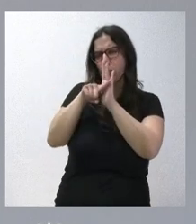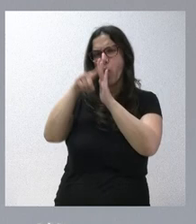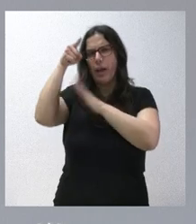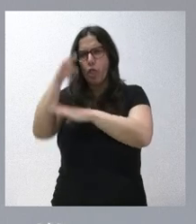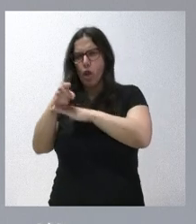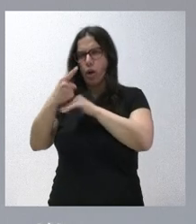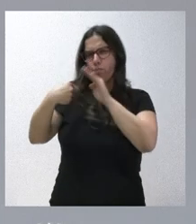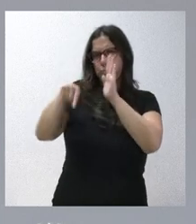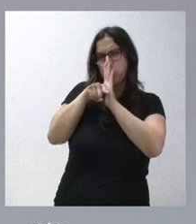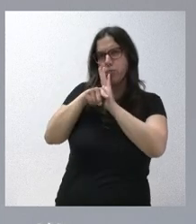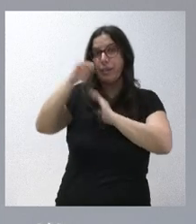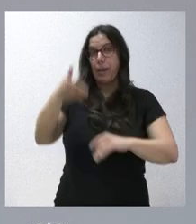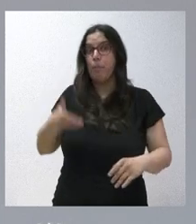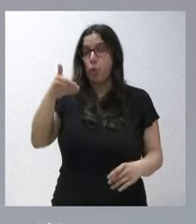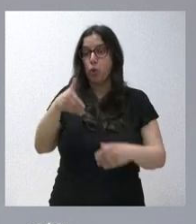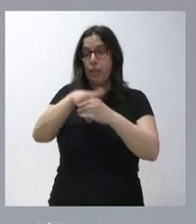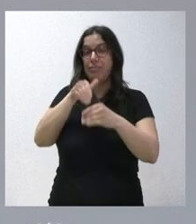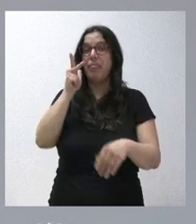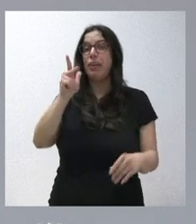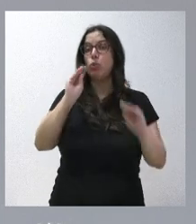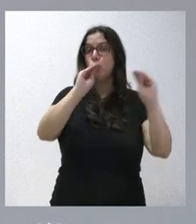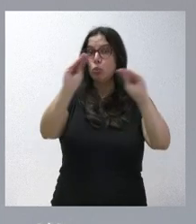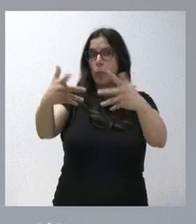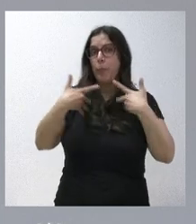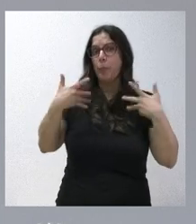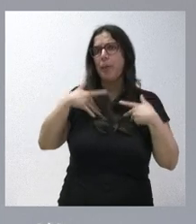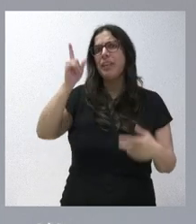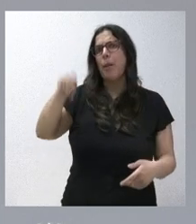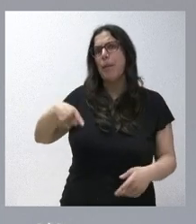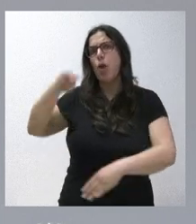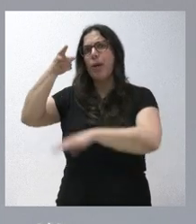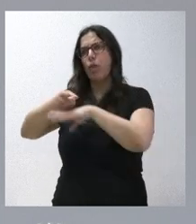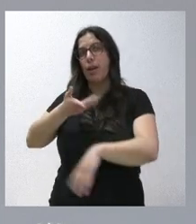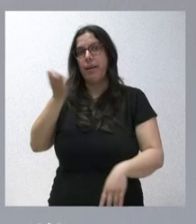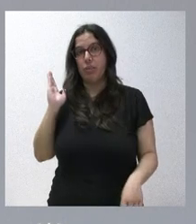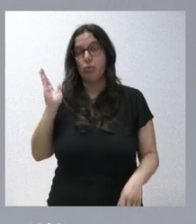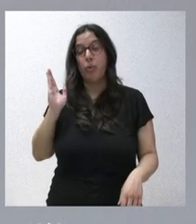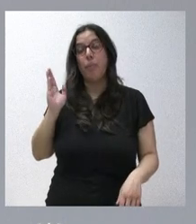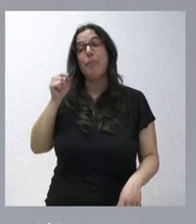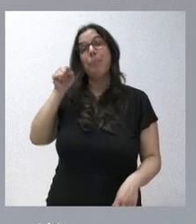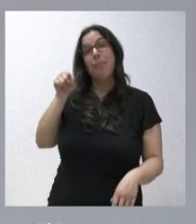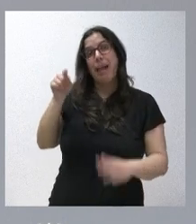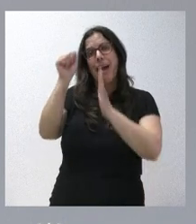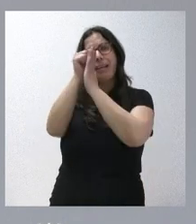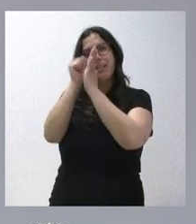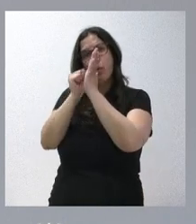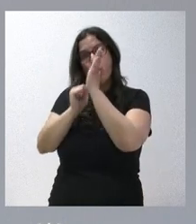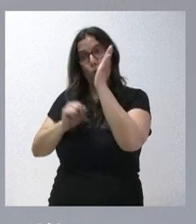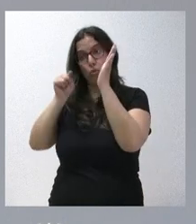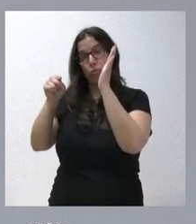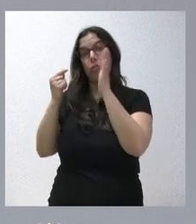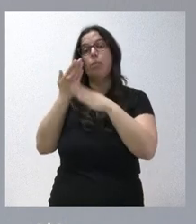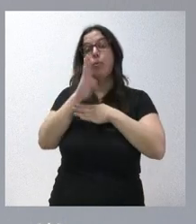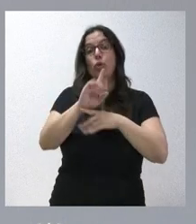obligaciones los derechos de las víctimas y las obligaciones de los demás y en esa parte articulada de la proposición de